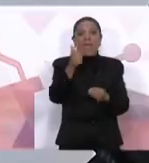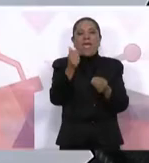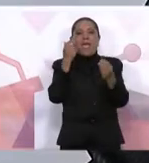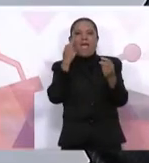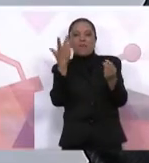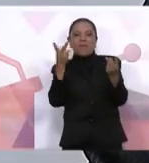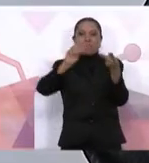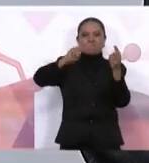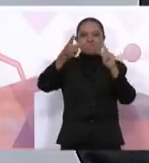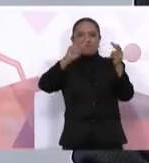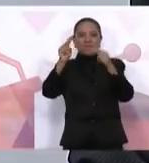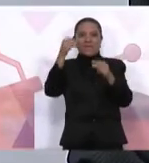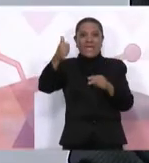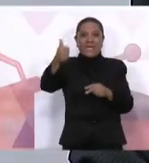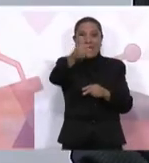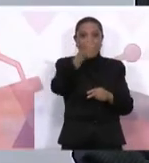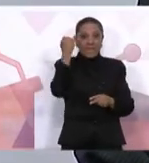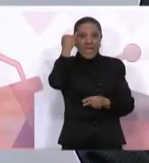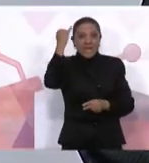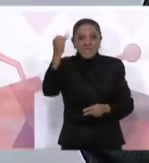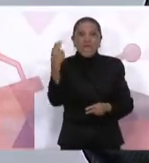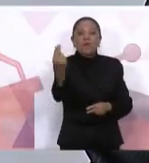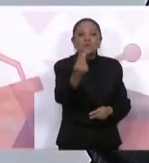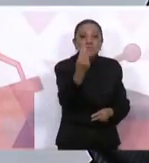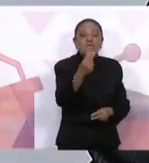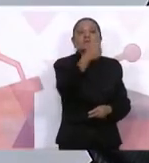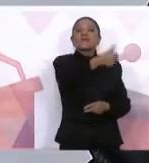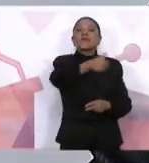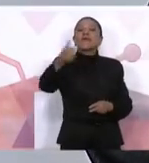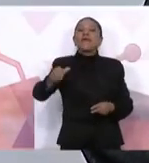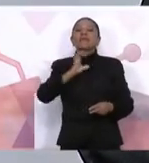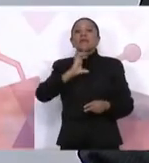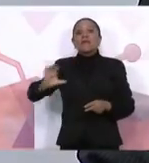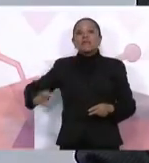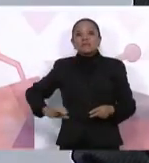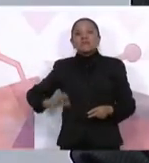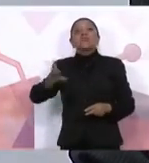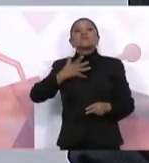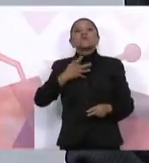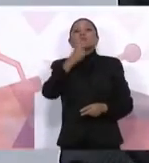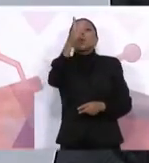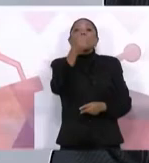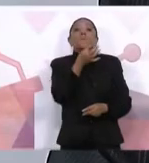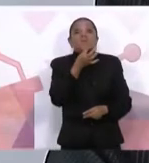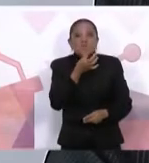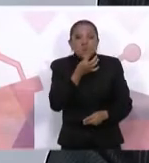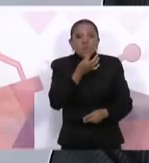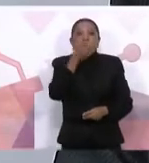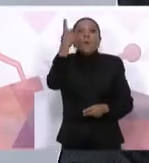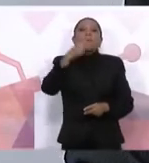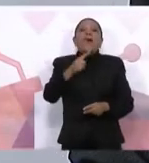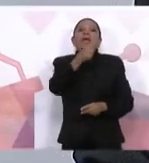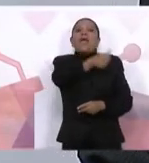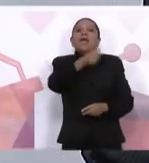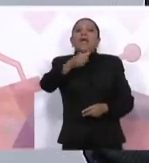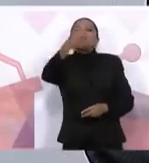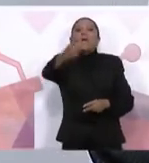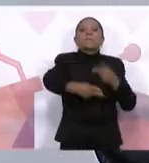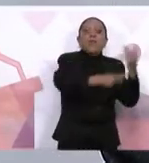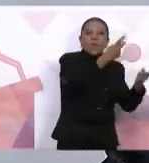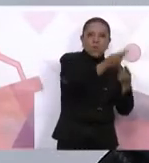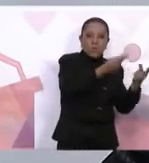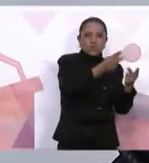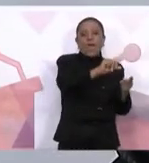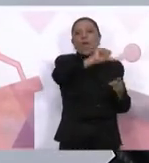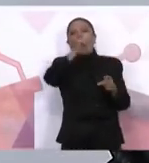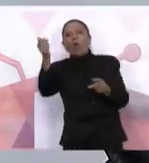candidato contará con un minuto por cada una de las preguntas las siete preguntas para réplicas y contrarréplicas el